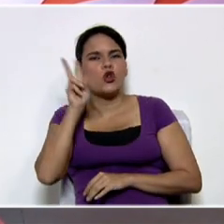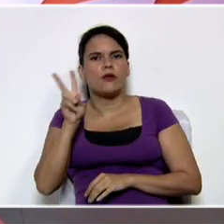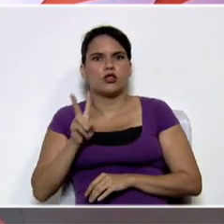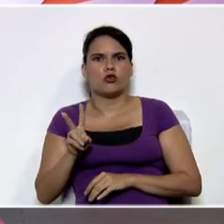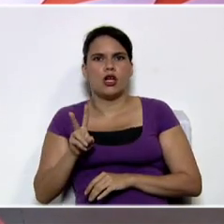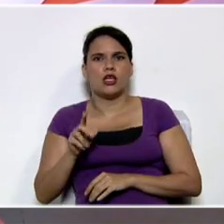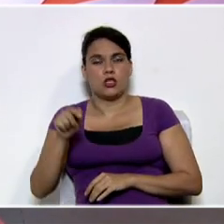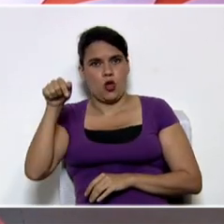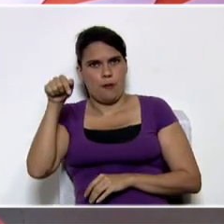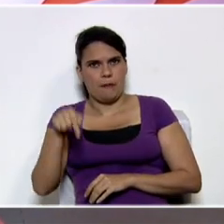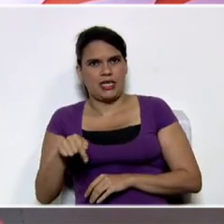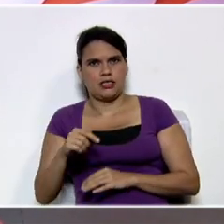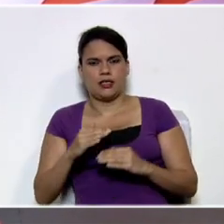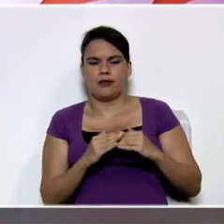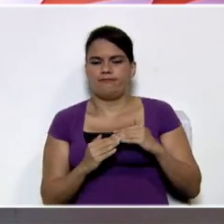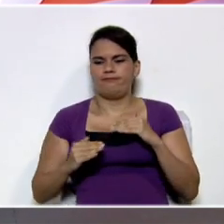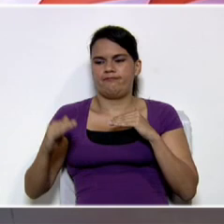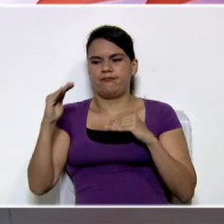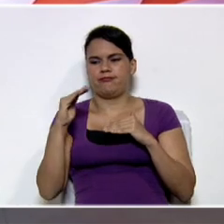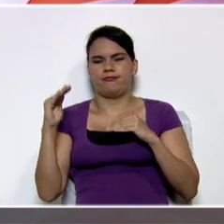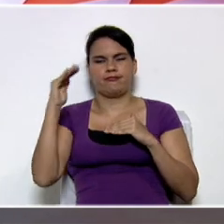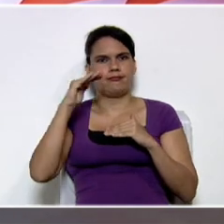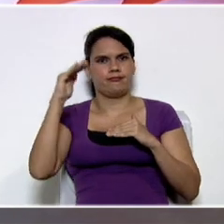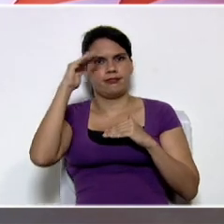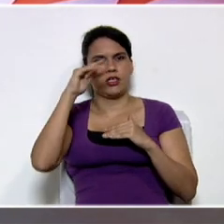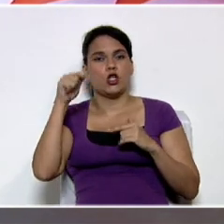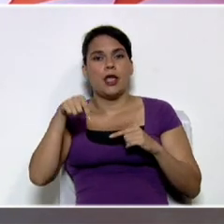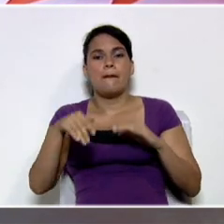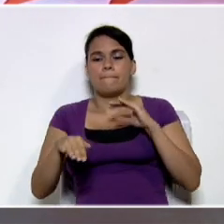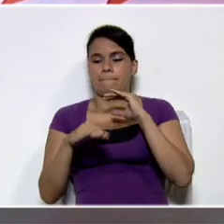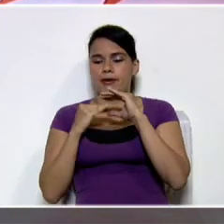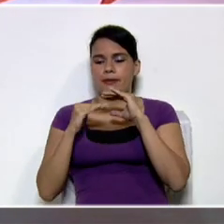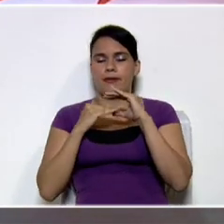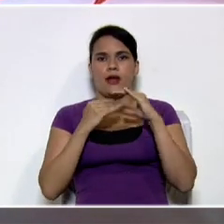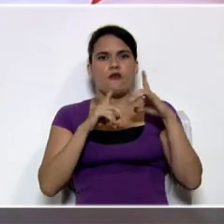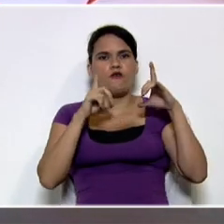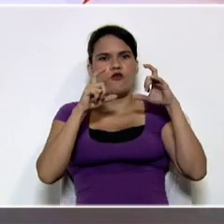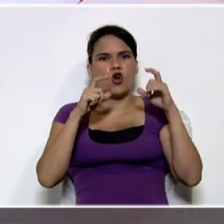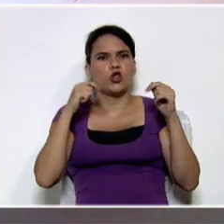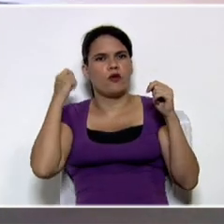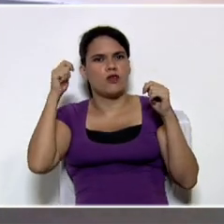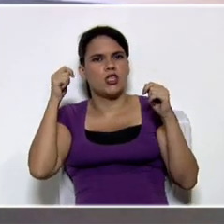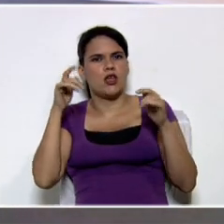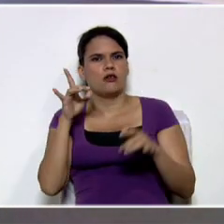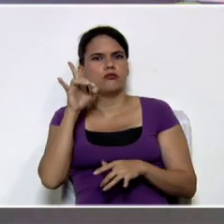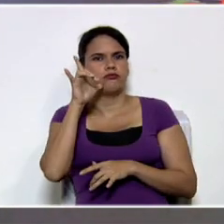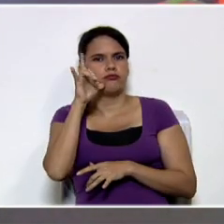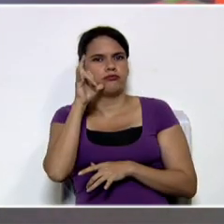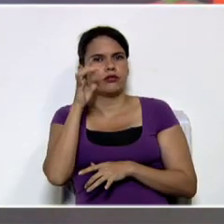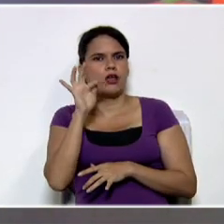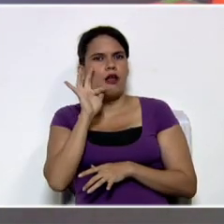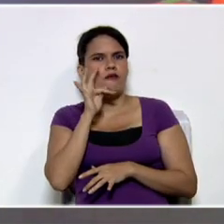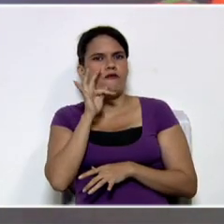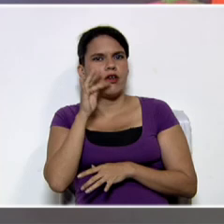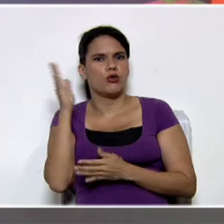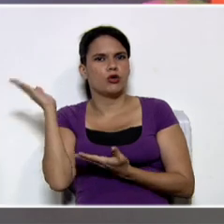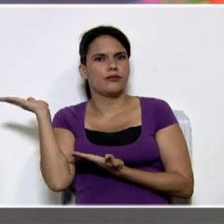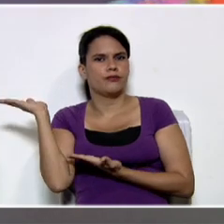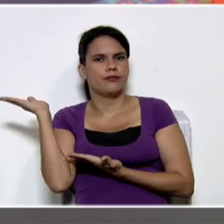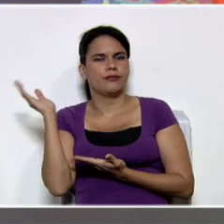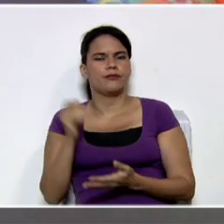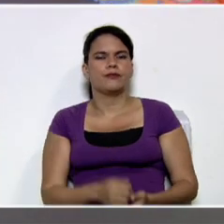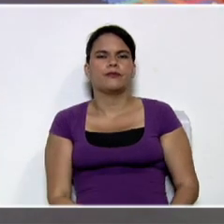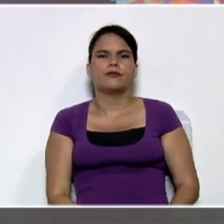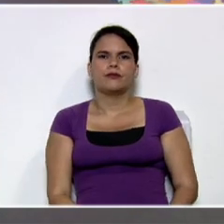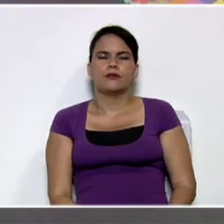un presente que está creciendo. Y en ese sentido, envíennos fotografías, videos y comentarios a través de nuestra cuenta en Instagram